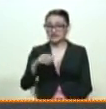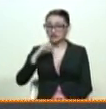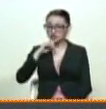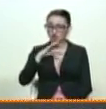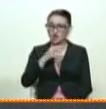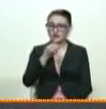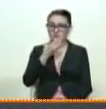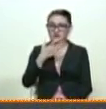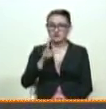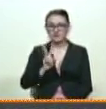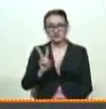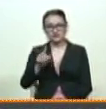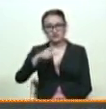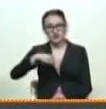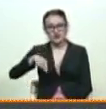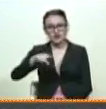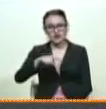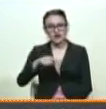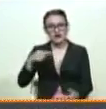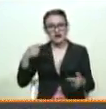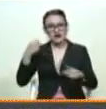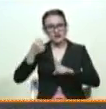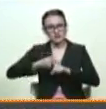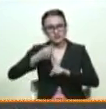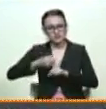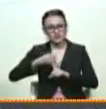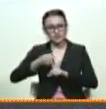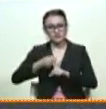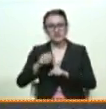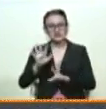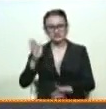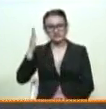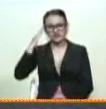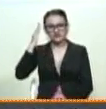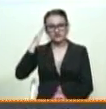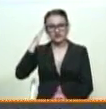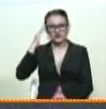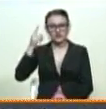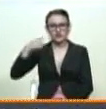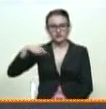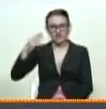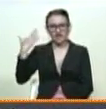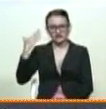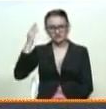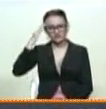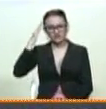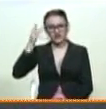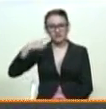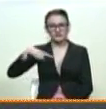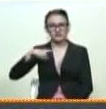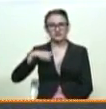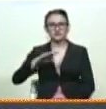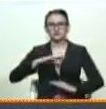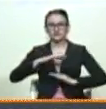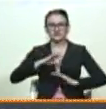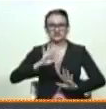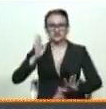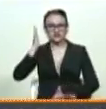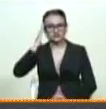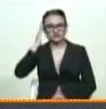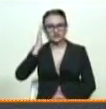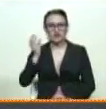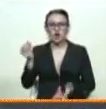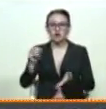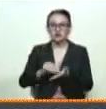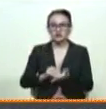historia hermosa de guerreros. Ya eso lo sabemos, ya eso lo hemos mencionado suficientemente. No queremos